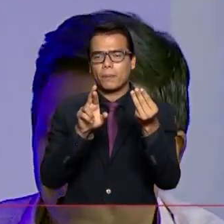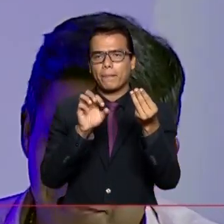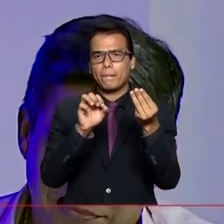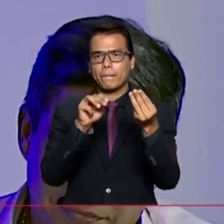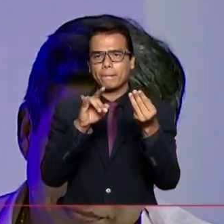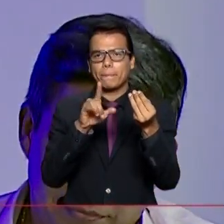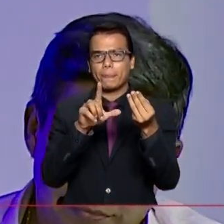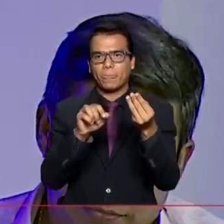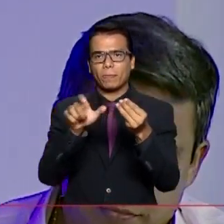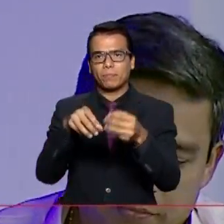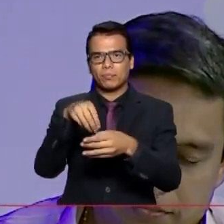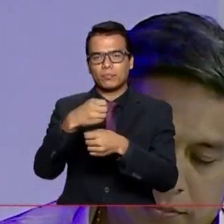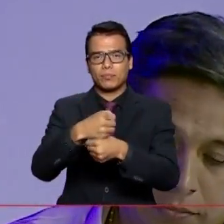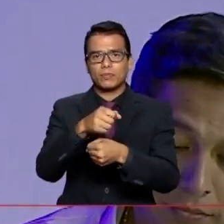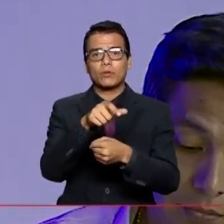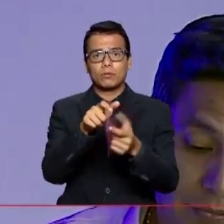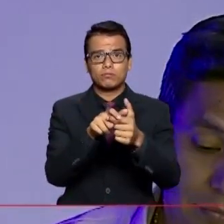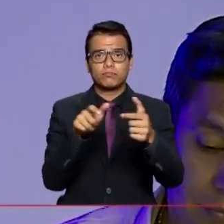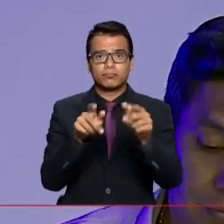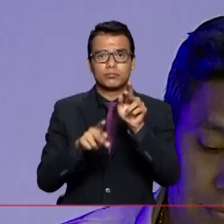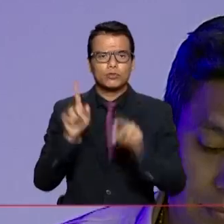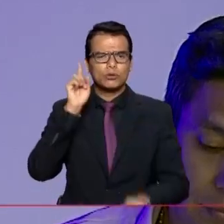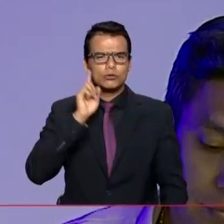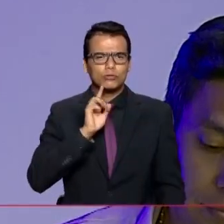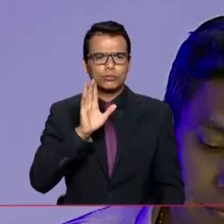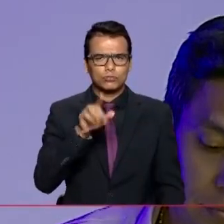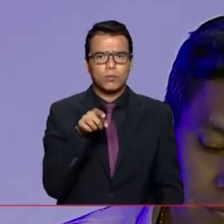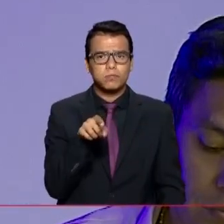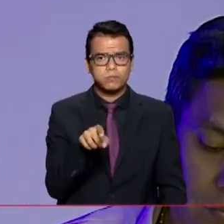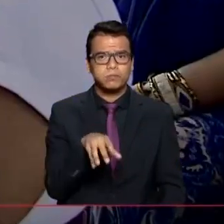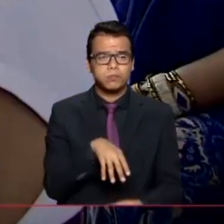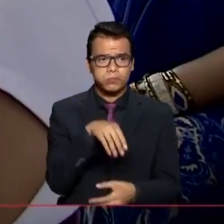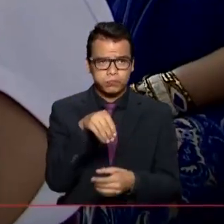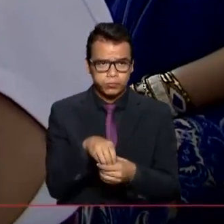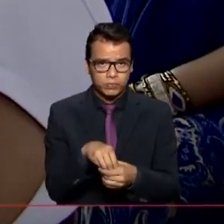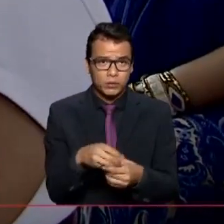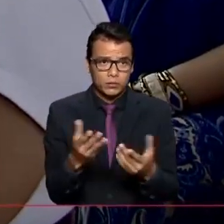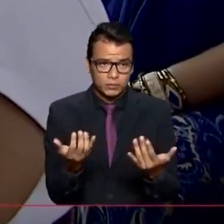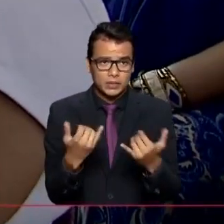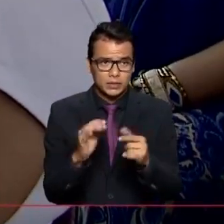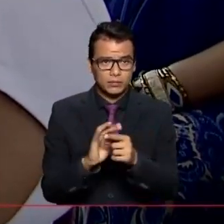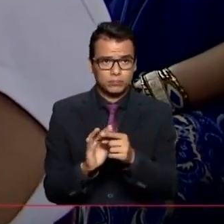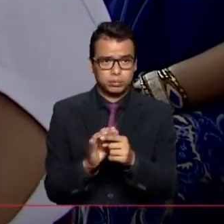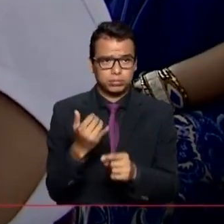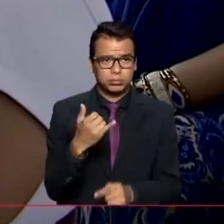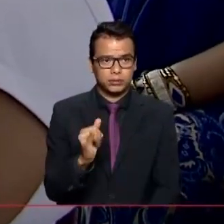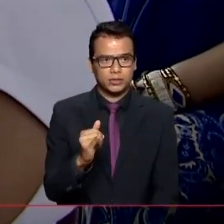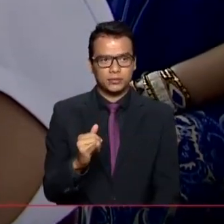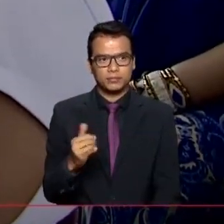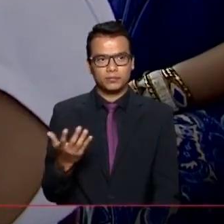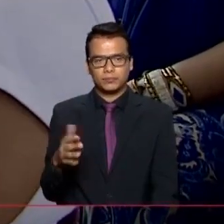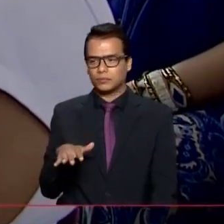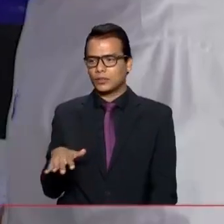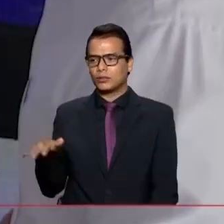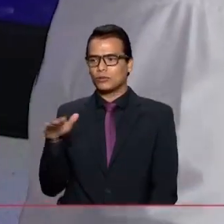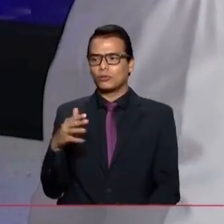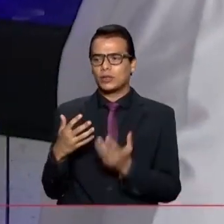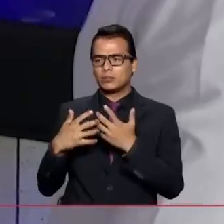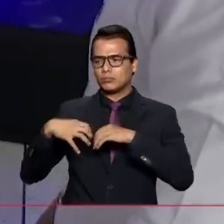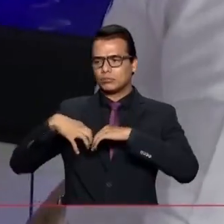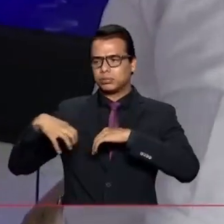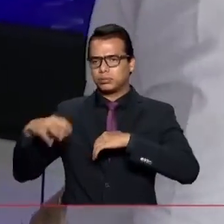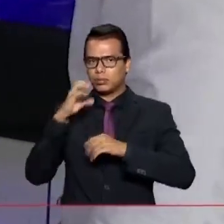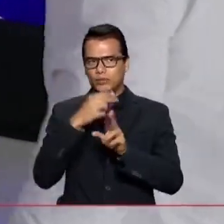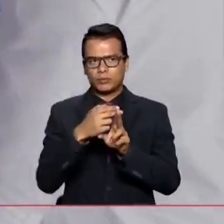personas que no pueden comunicar, pues que no escuchan. Respecto de la seguridad para zonas francas empresariales,